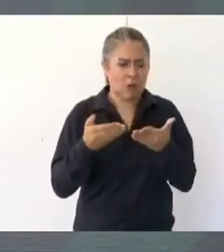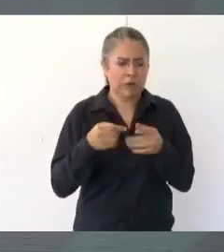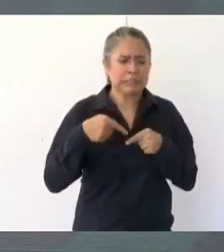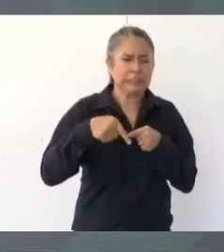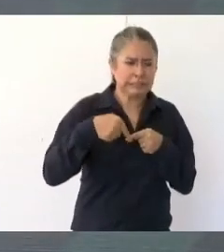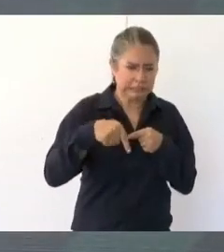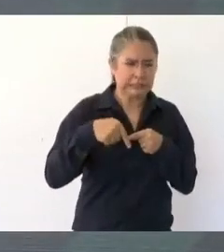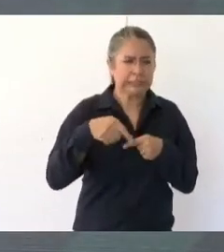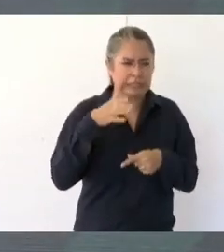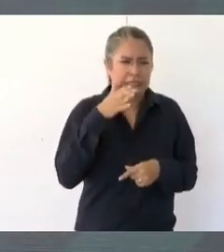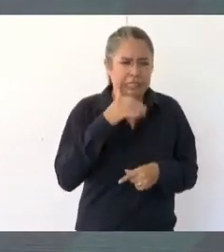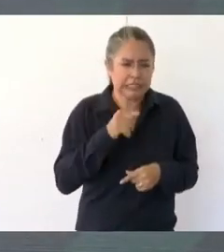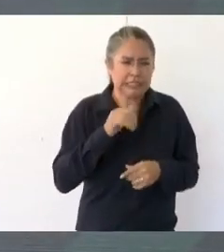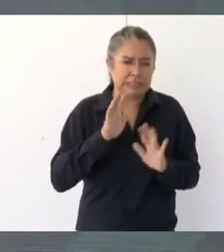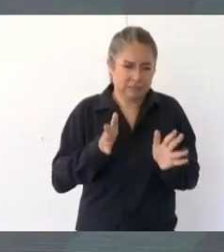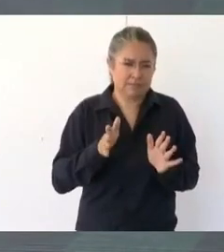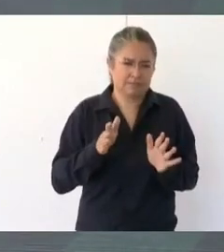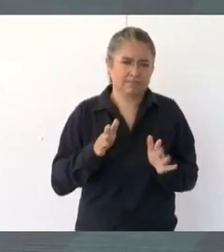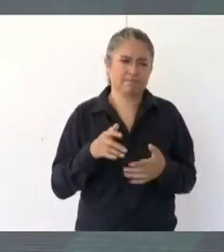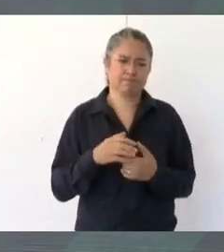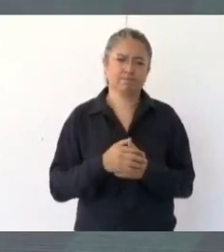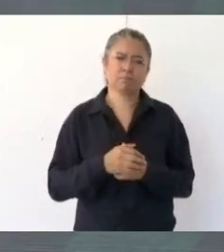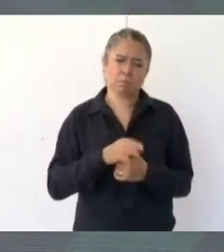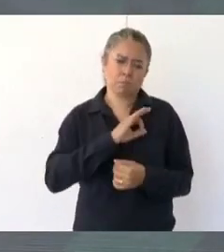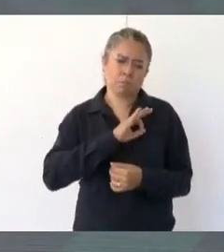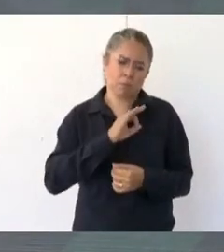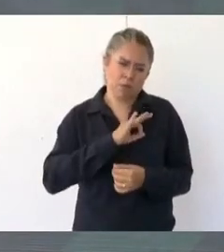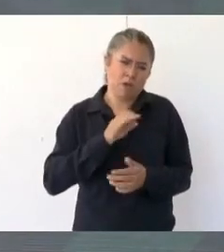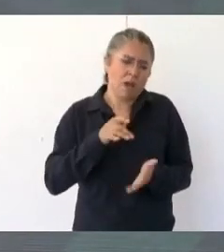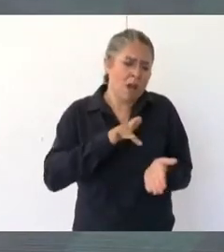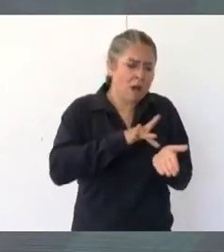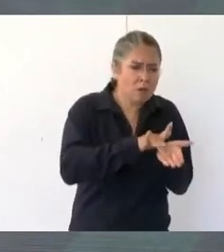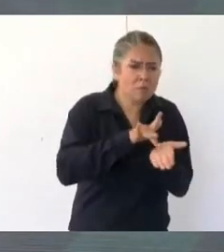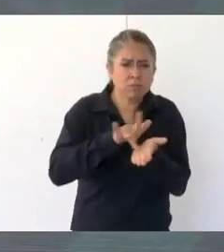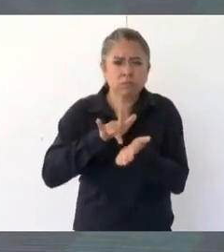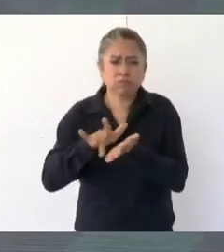Ahora estamos apoyando a productores